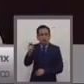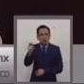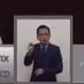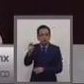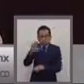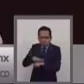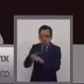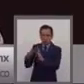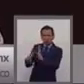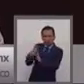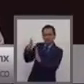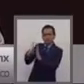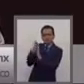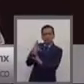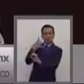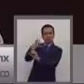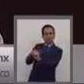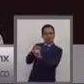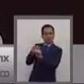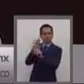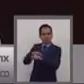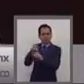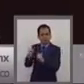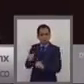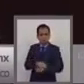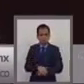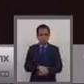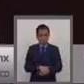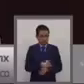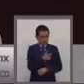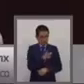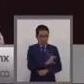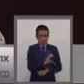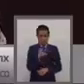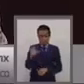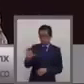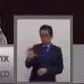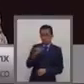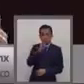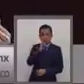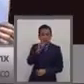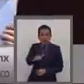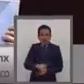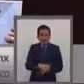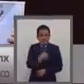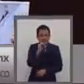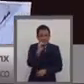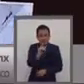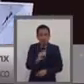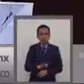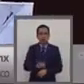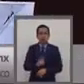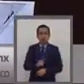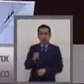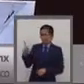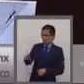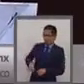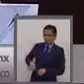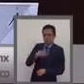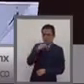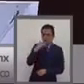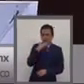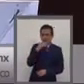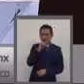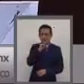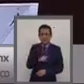seguridad estructural. No se ejerció un solo peso, porque este gobierno, además de corrupto, es muy ineficiente. Se